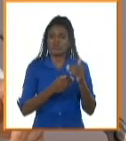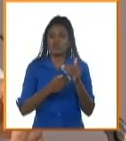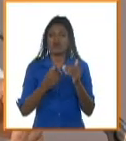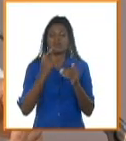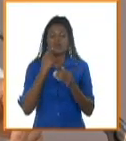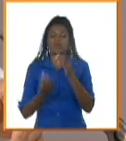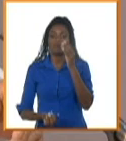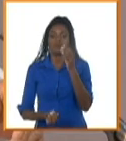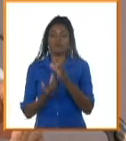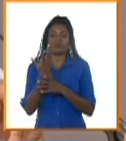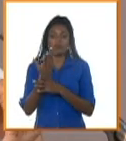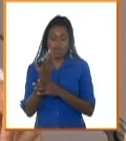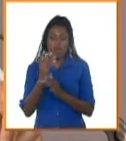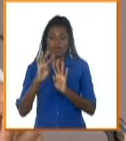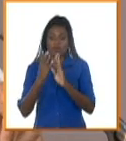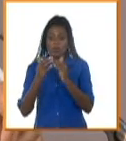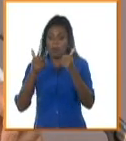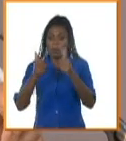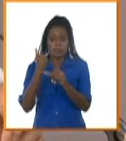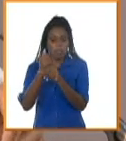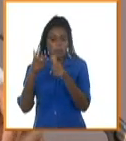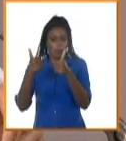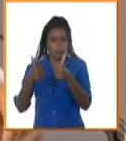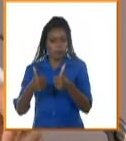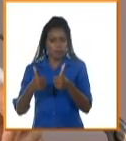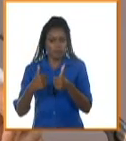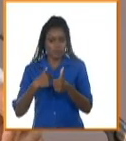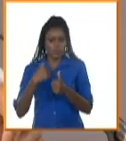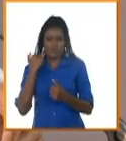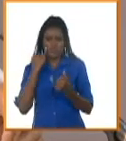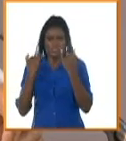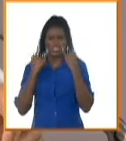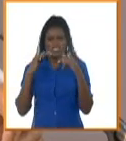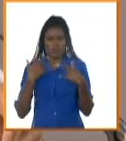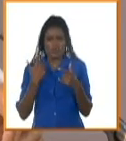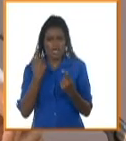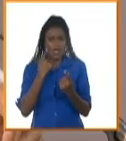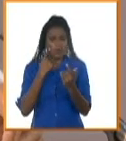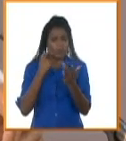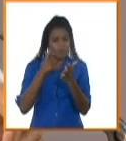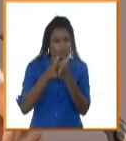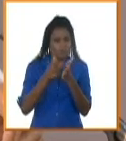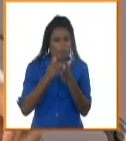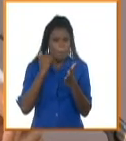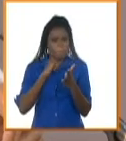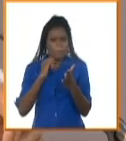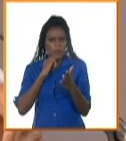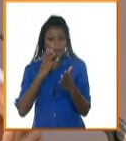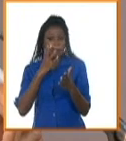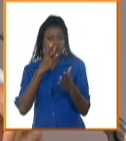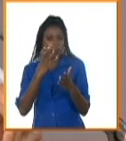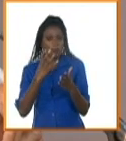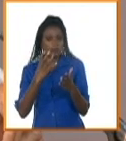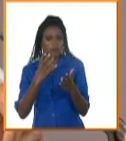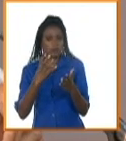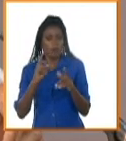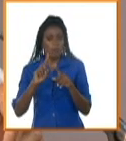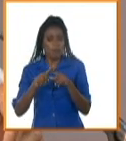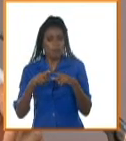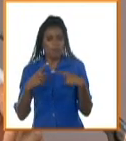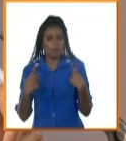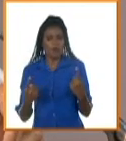condiciones que haya que crear Ahora sí nos interesa recalcar algo recalcar algo porque